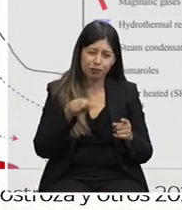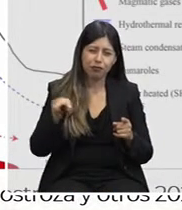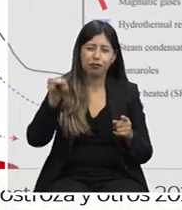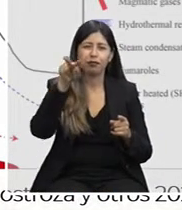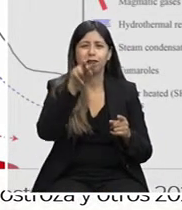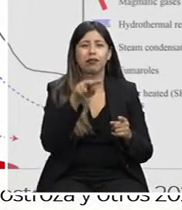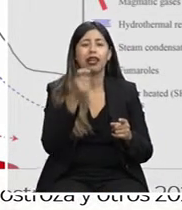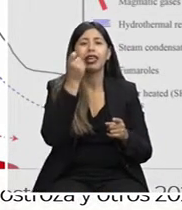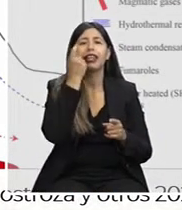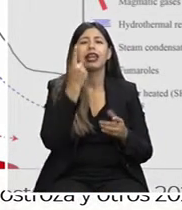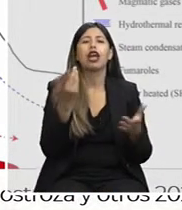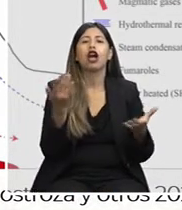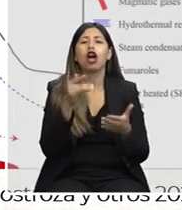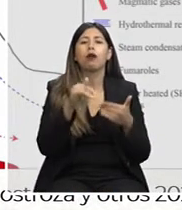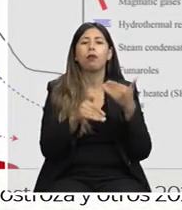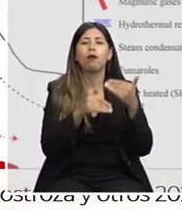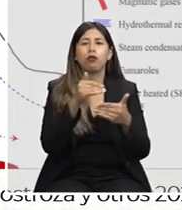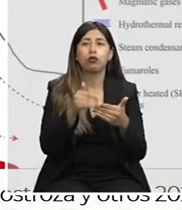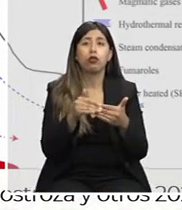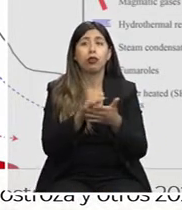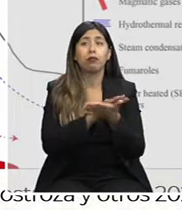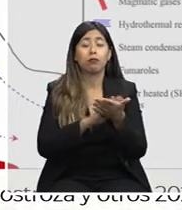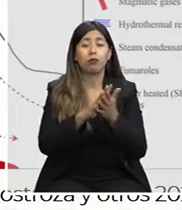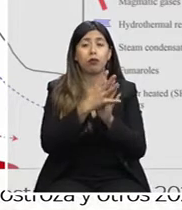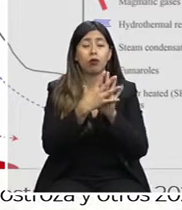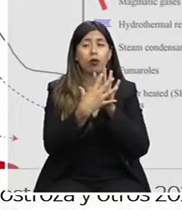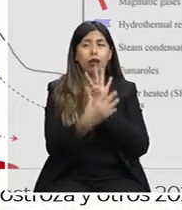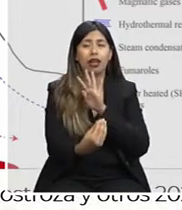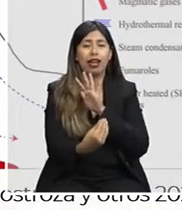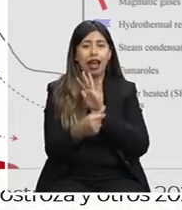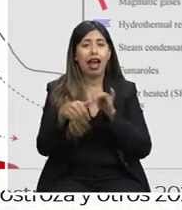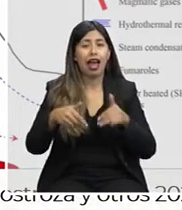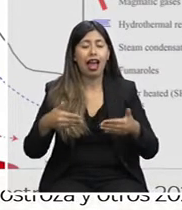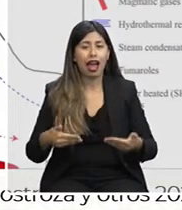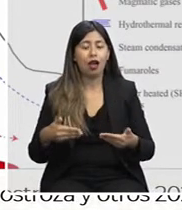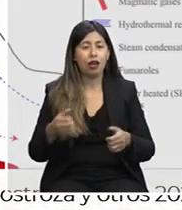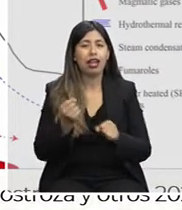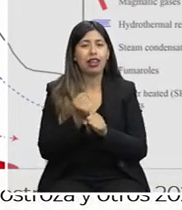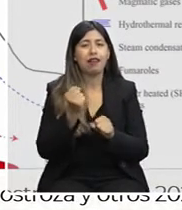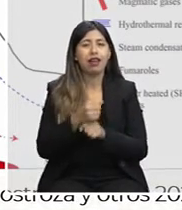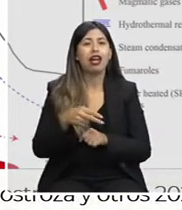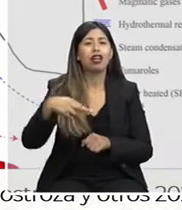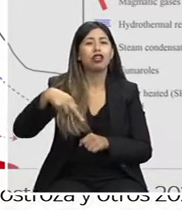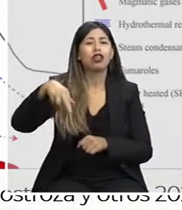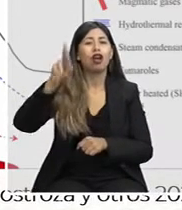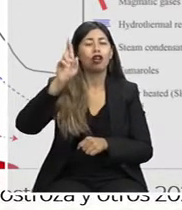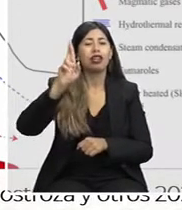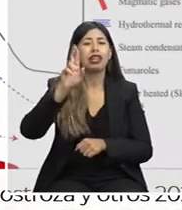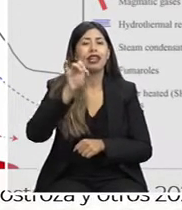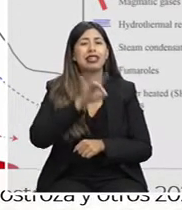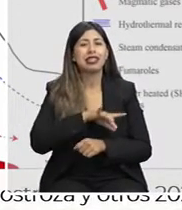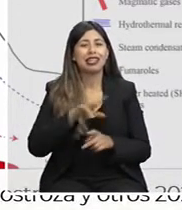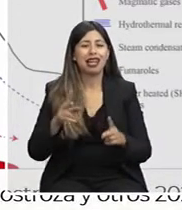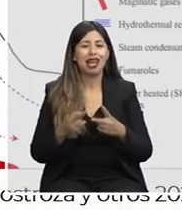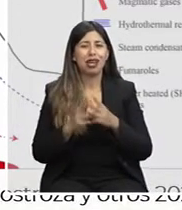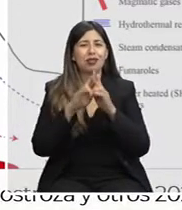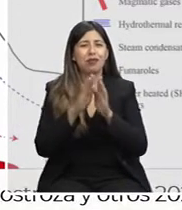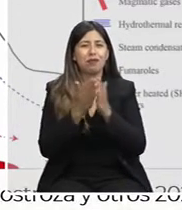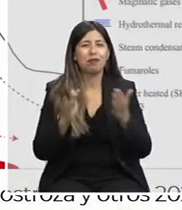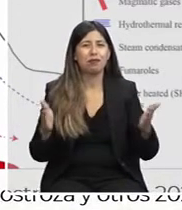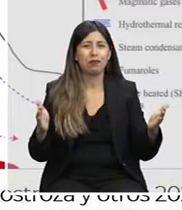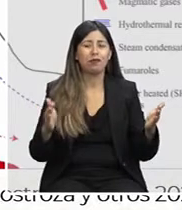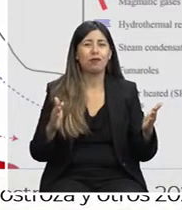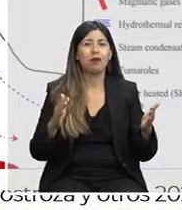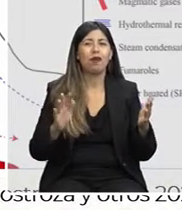funcionan. Muy buen ejemplo, estamos actualmente trabajando en el norte de Chile construyendo estos mapas, volcán